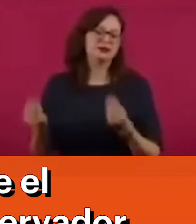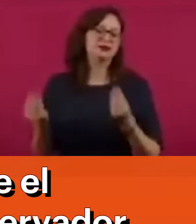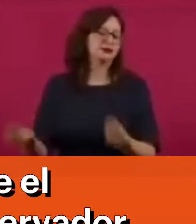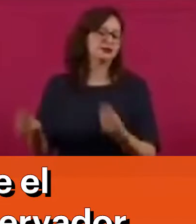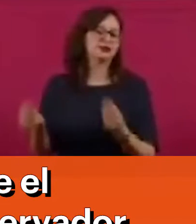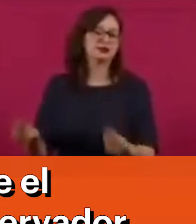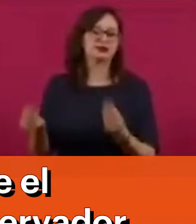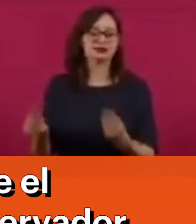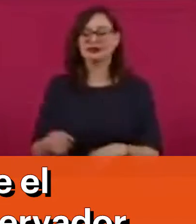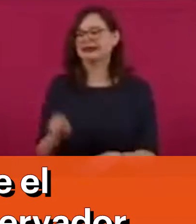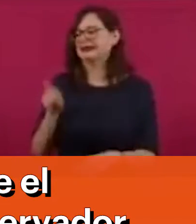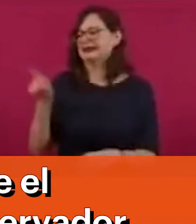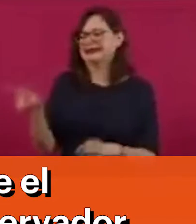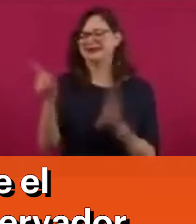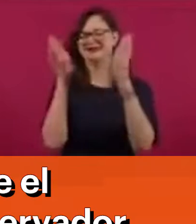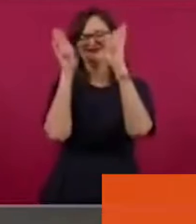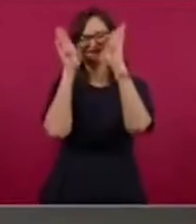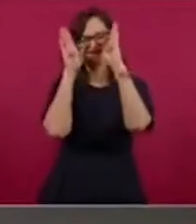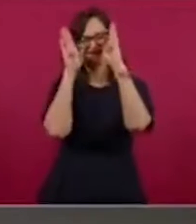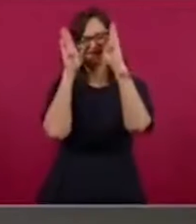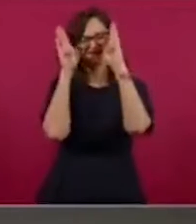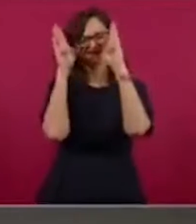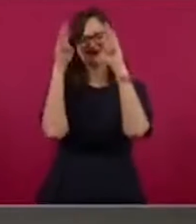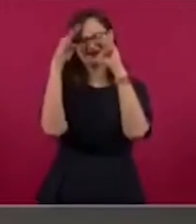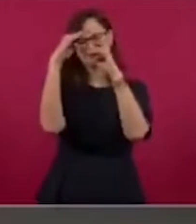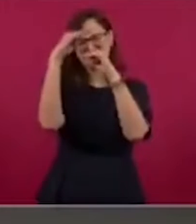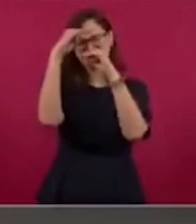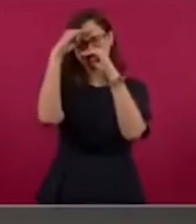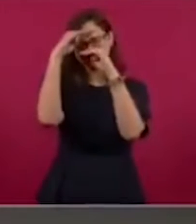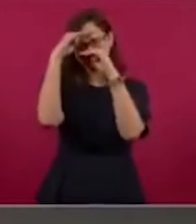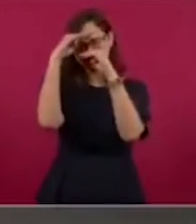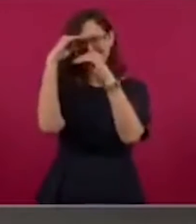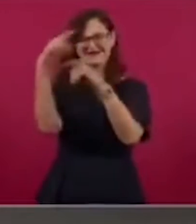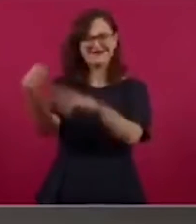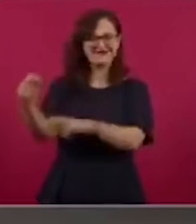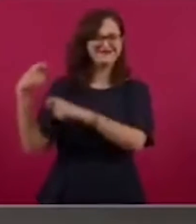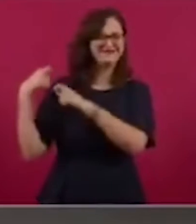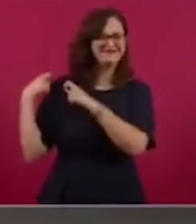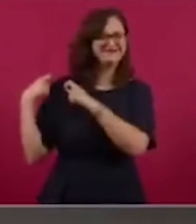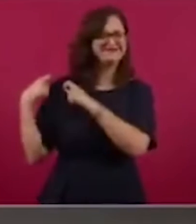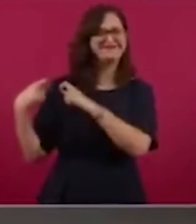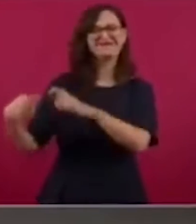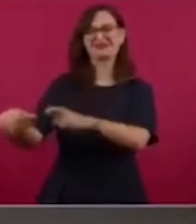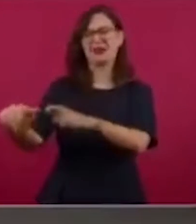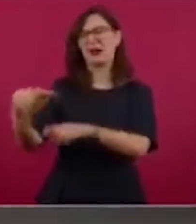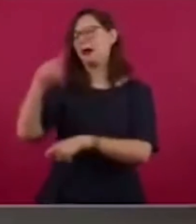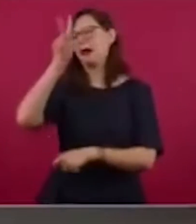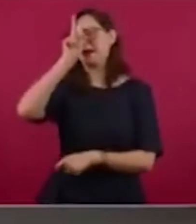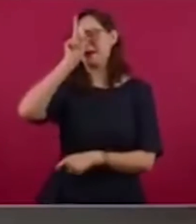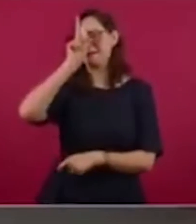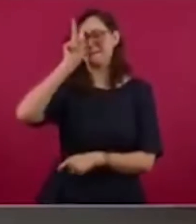en extremo conservador, es como